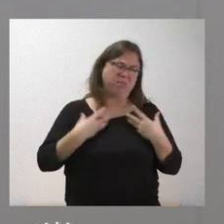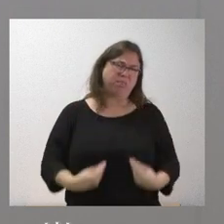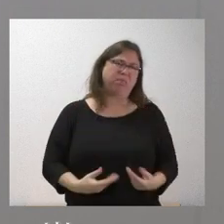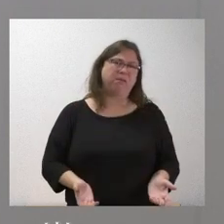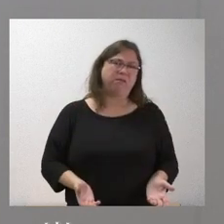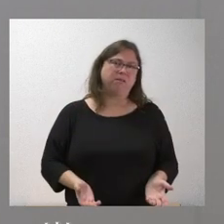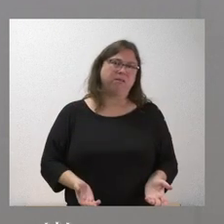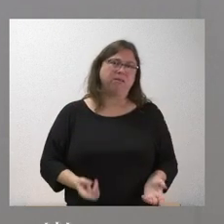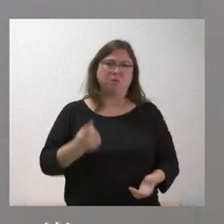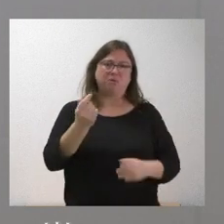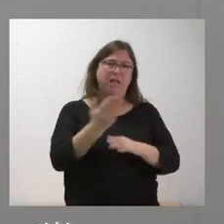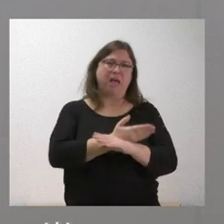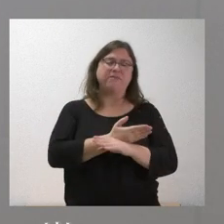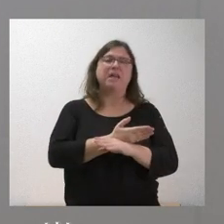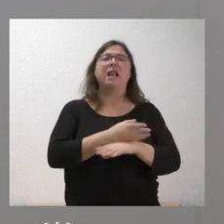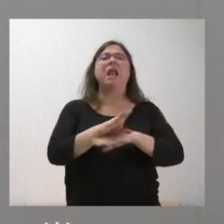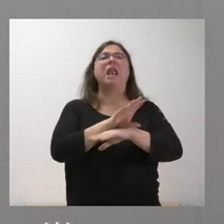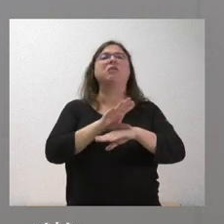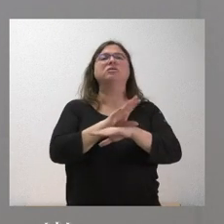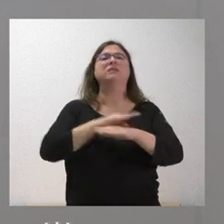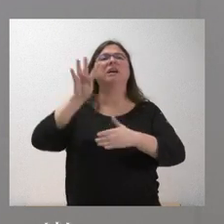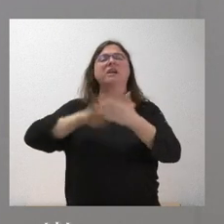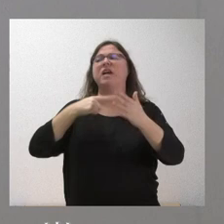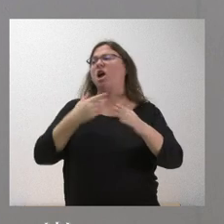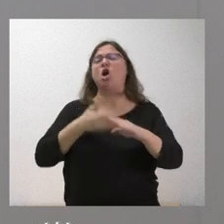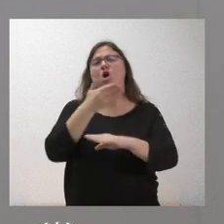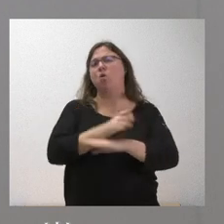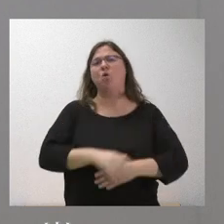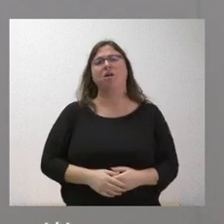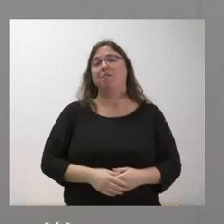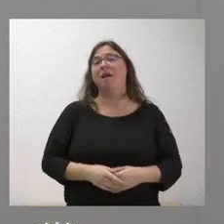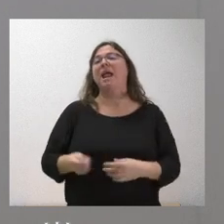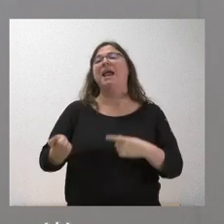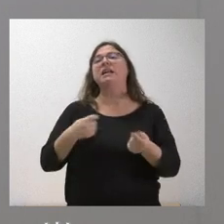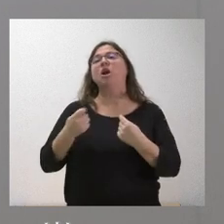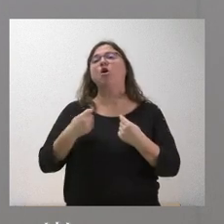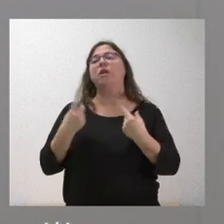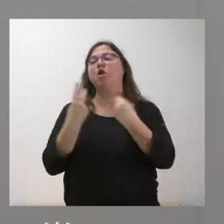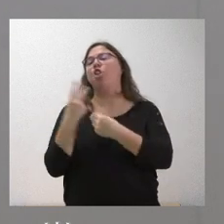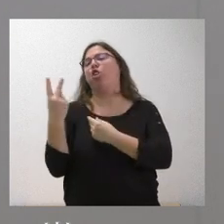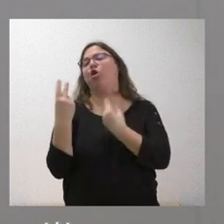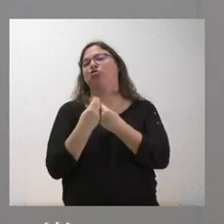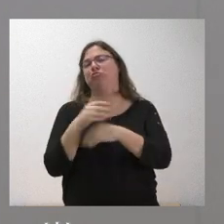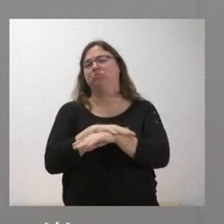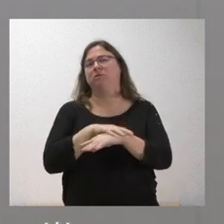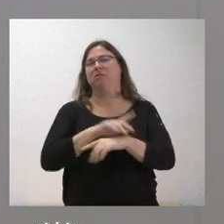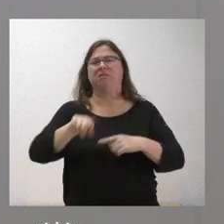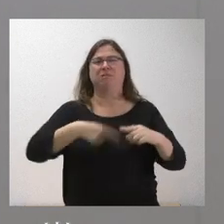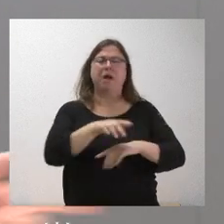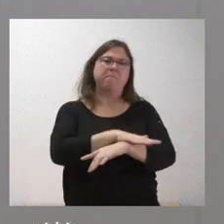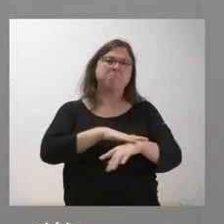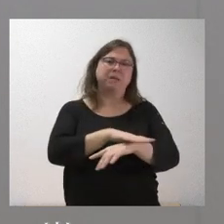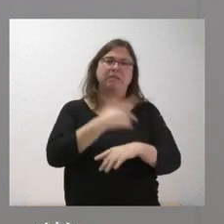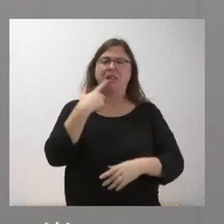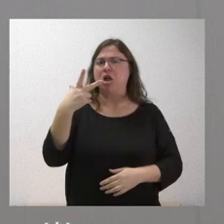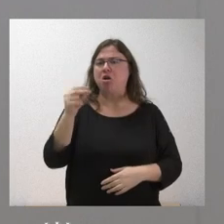la víspera a la consejera de Cataluña que ella no iba porque su negociación de la financiación va a ser bilateral con el estado oír luego a la ministra negar que